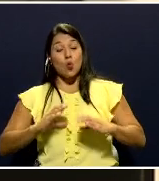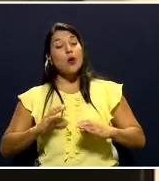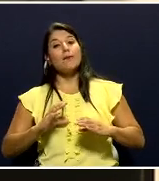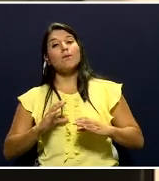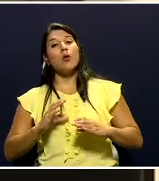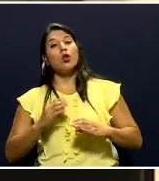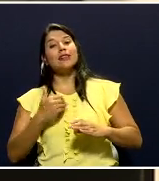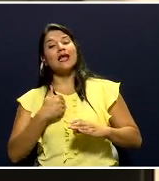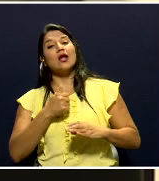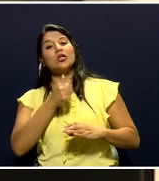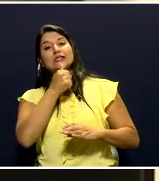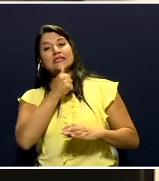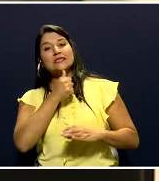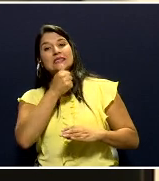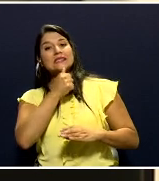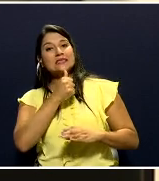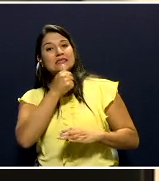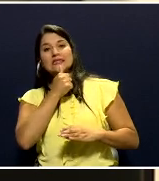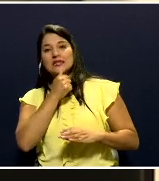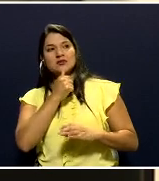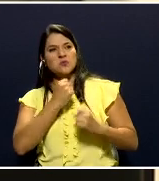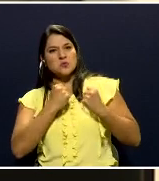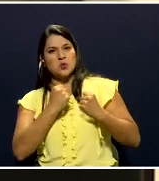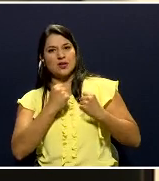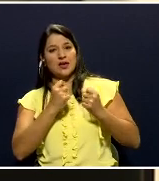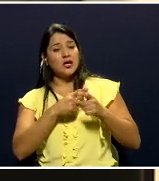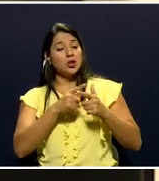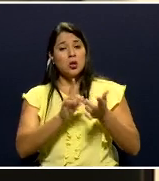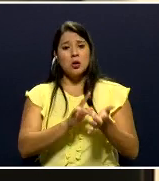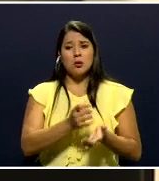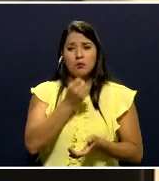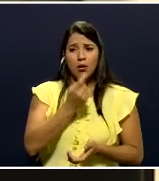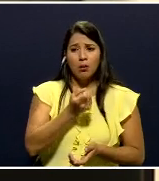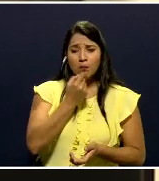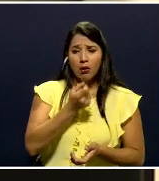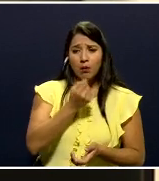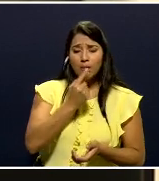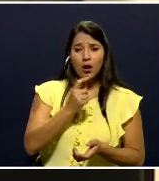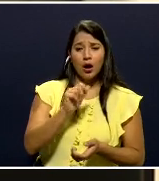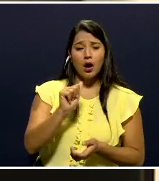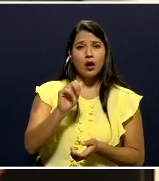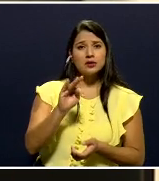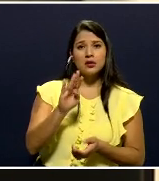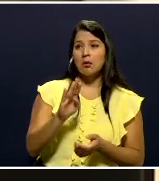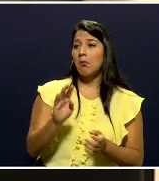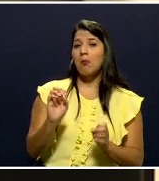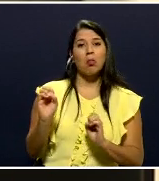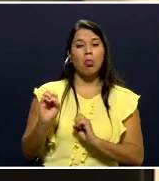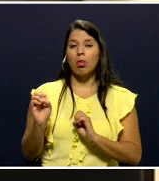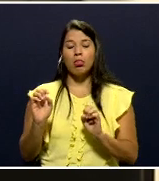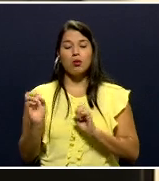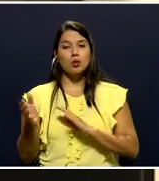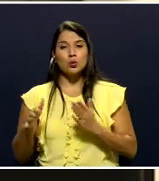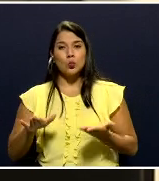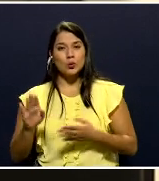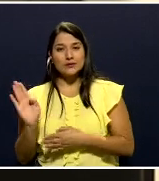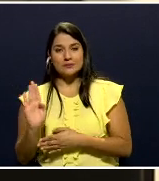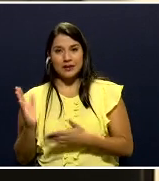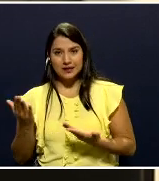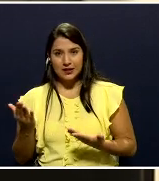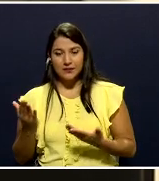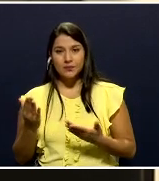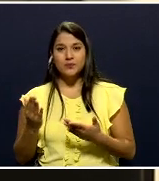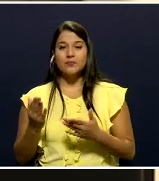humano no van a responder al tratamiento. En otros casos adquirimos las bacterias de otros espacios diferentes, de